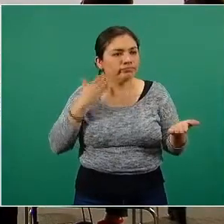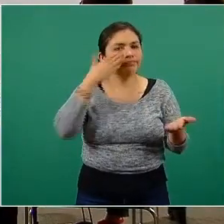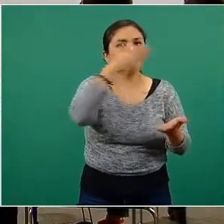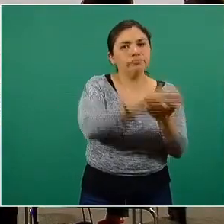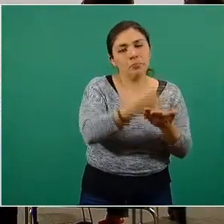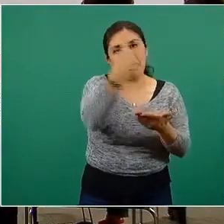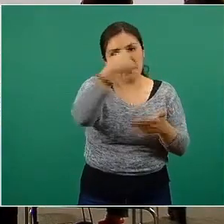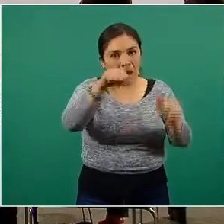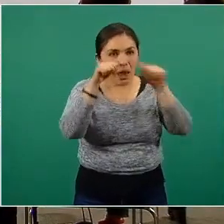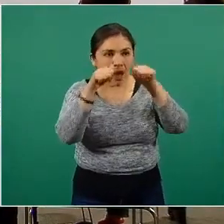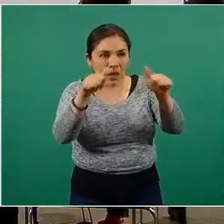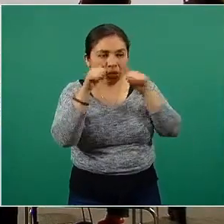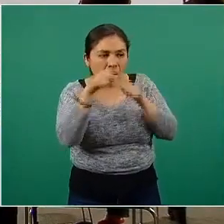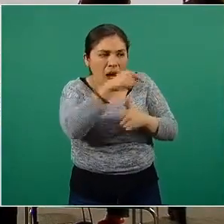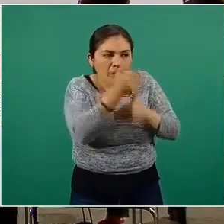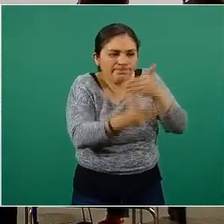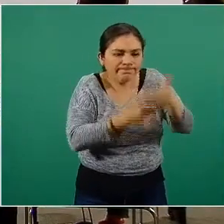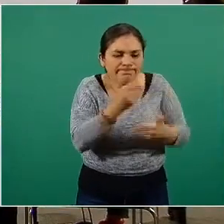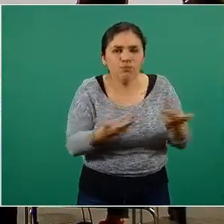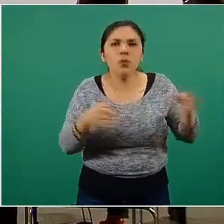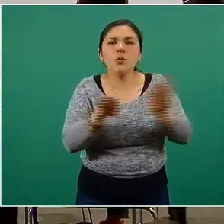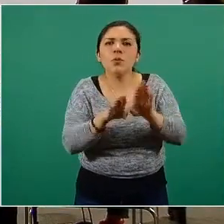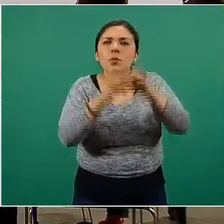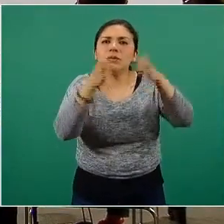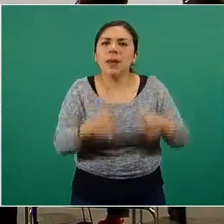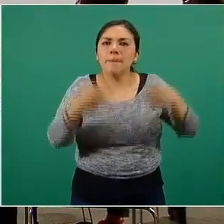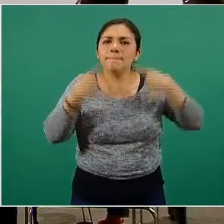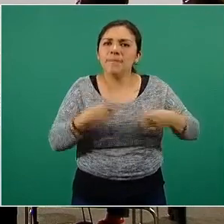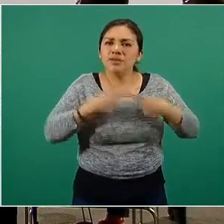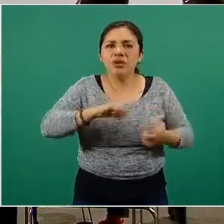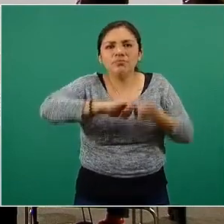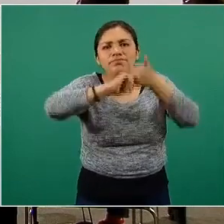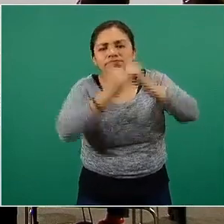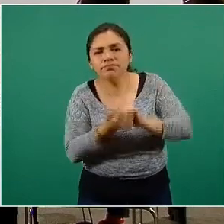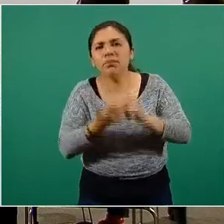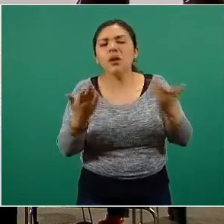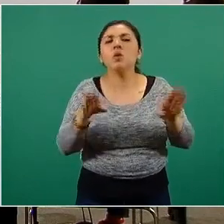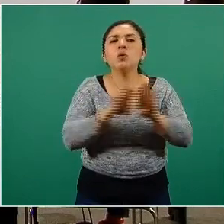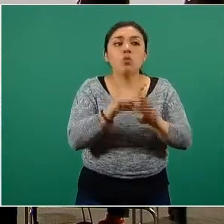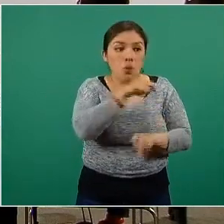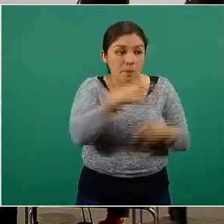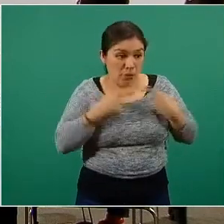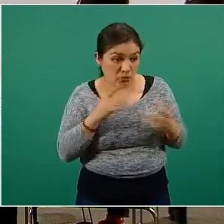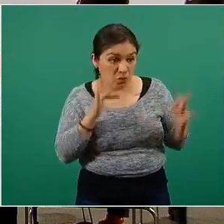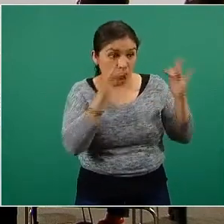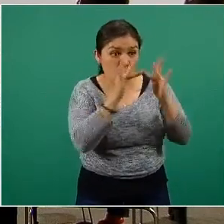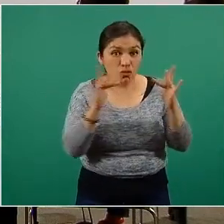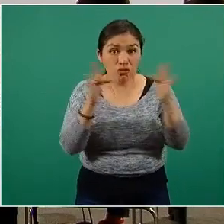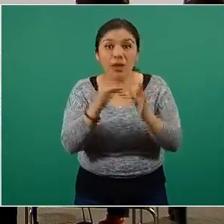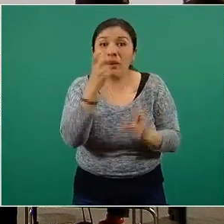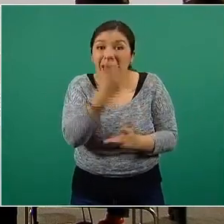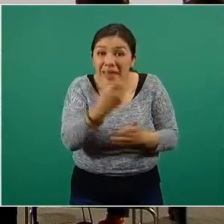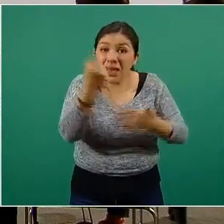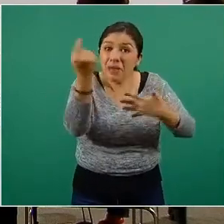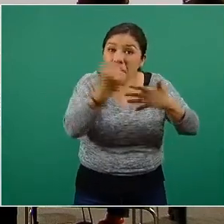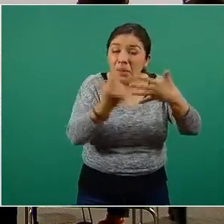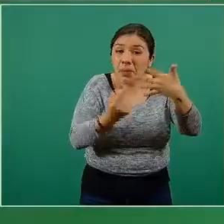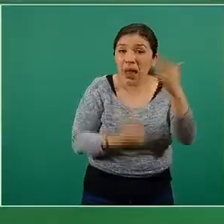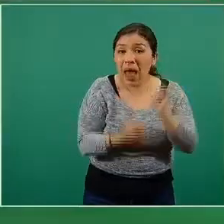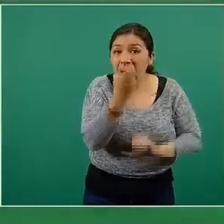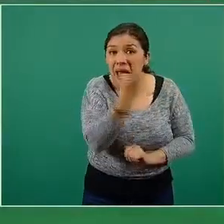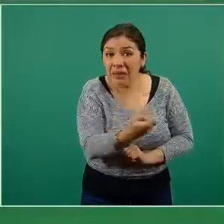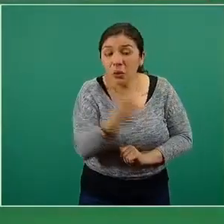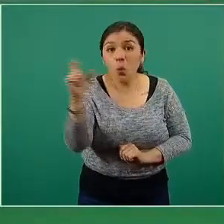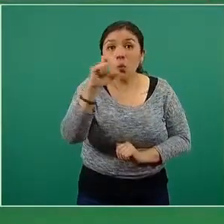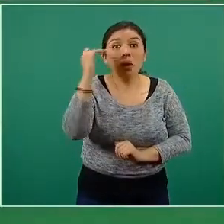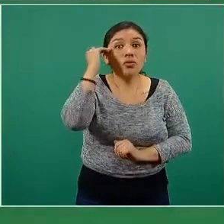el seguimiento de cada uno de los casos, el rastreo de contactos, y realmente esas son las estrategias que en